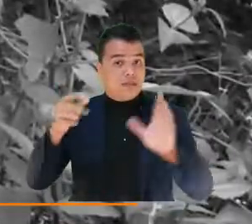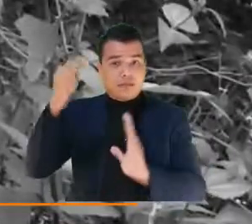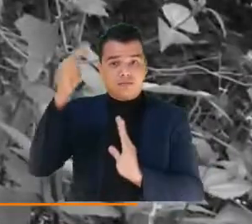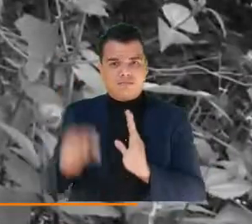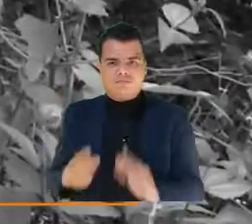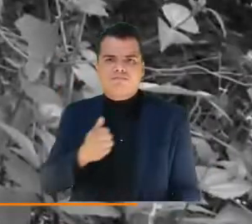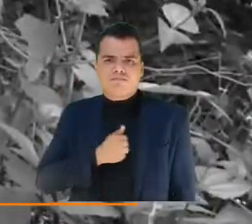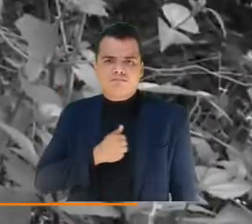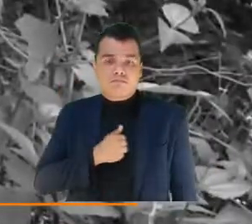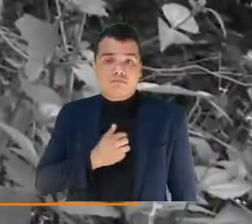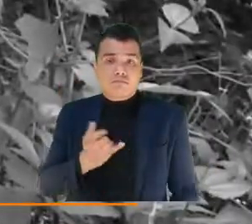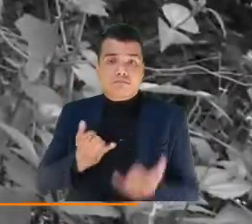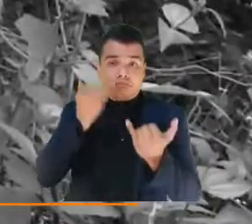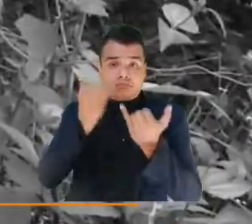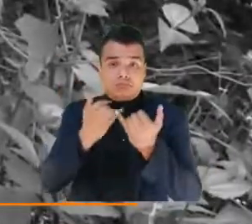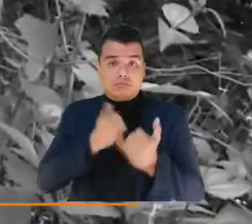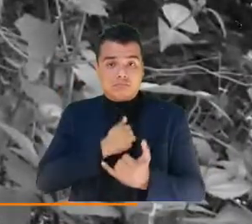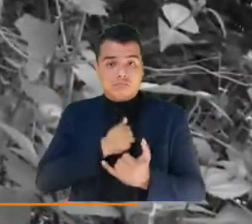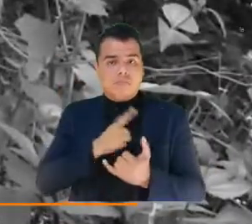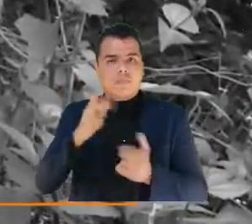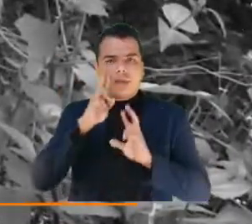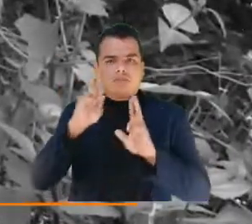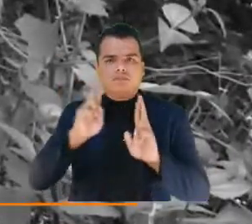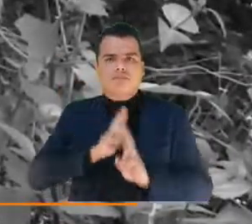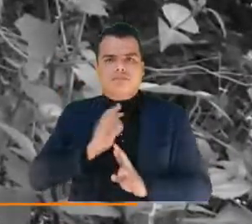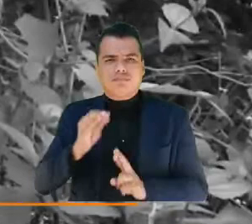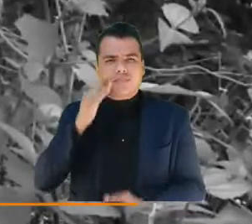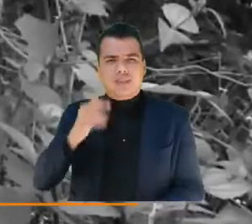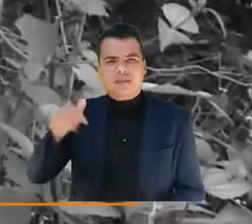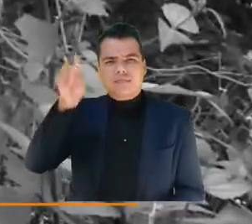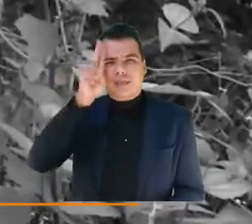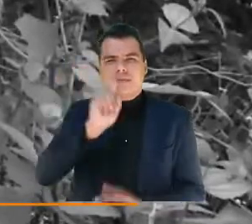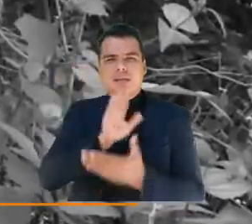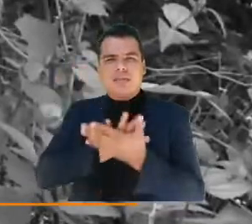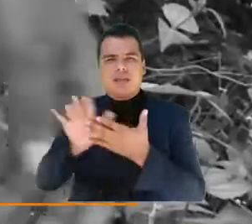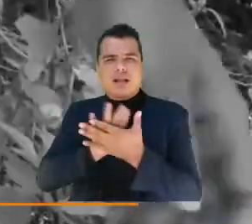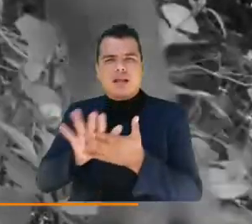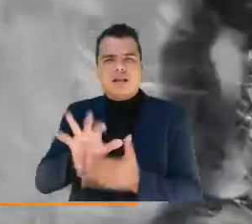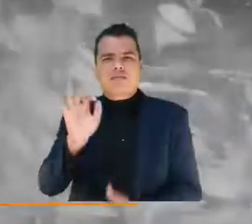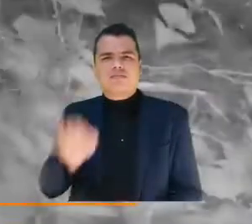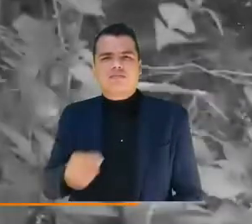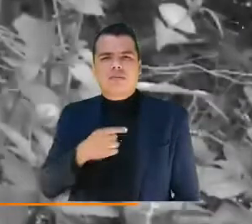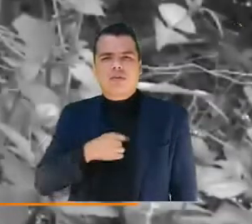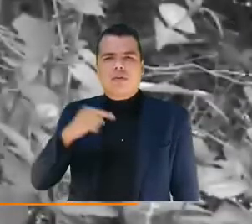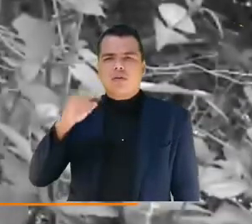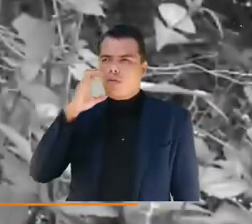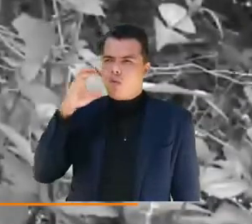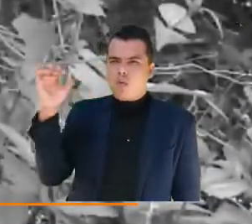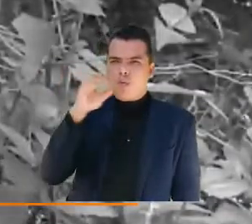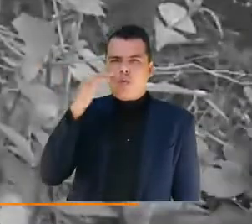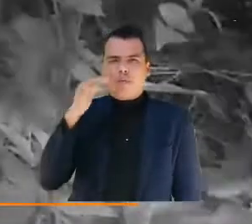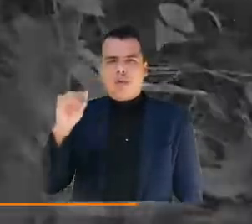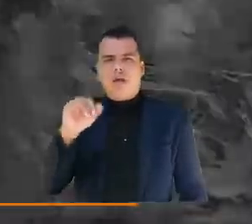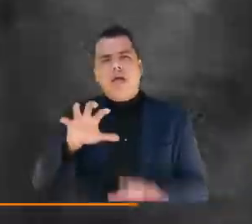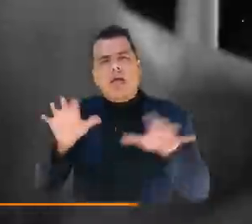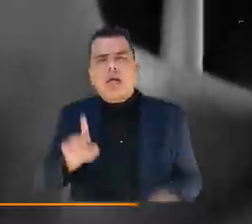yo reconozco mi identidad y, como dice una mujer peruana, yo no desciendo de hombres y